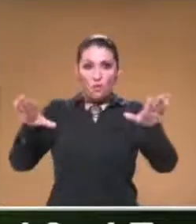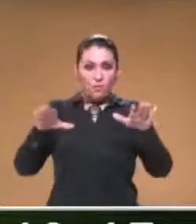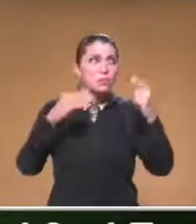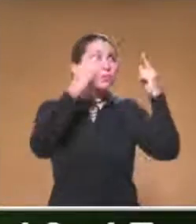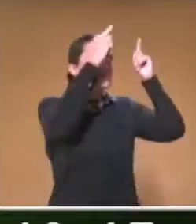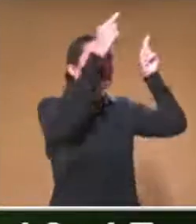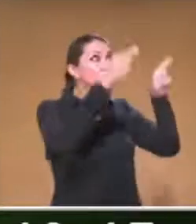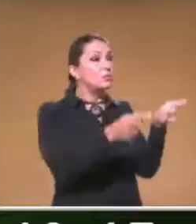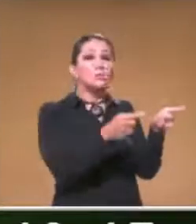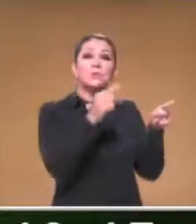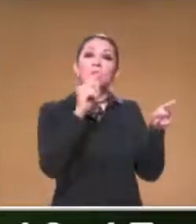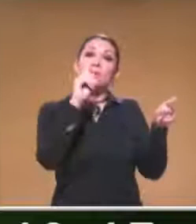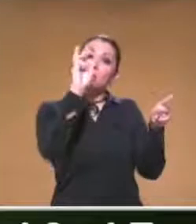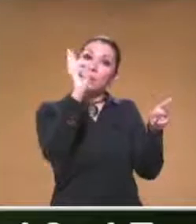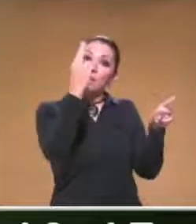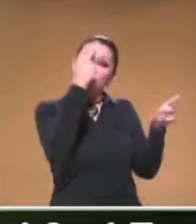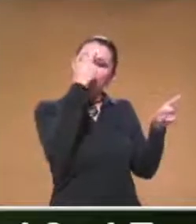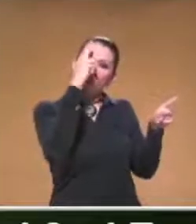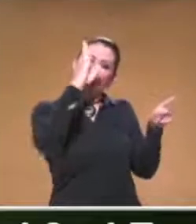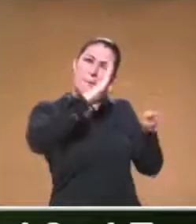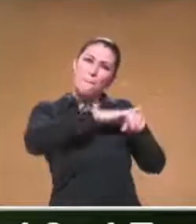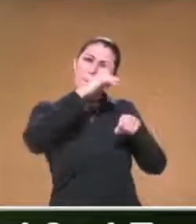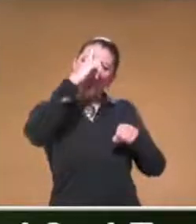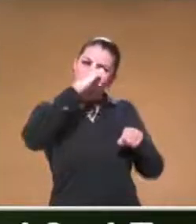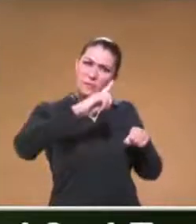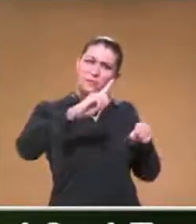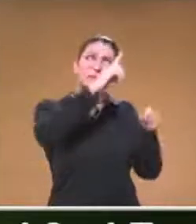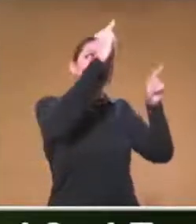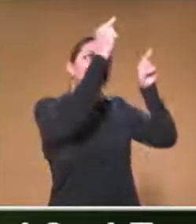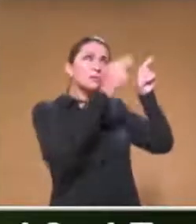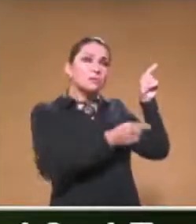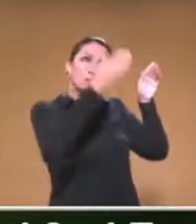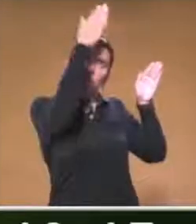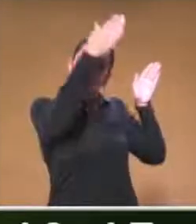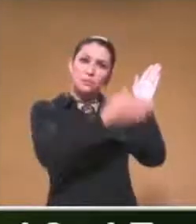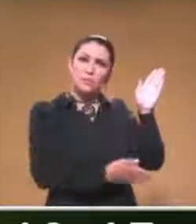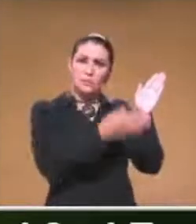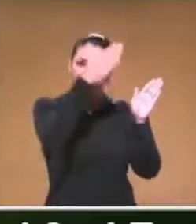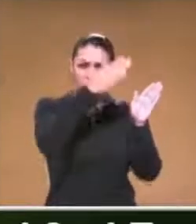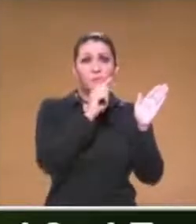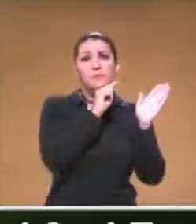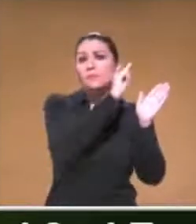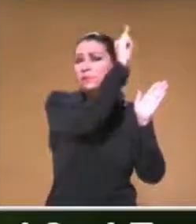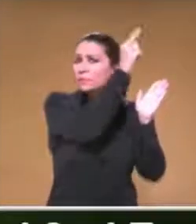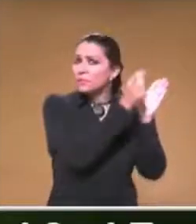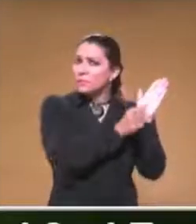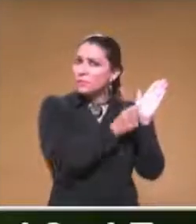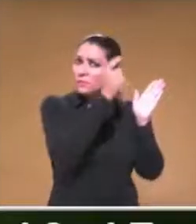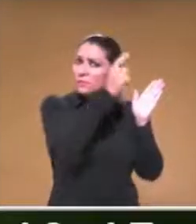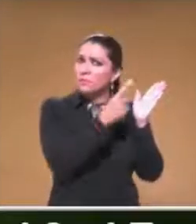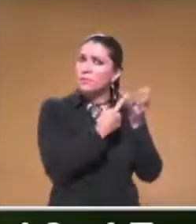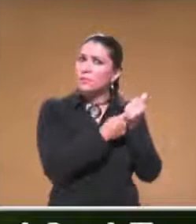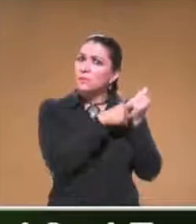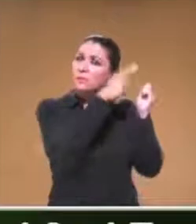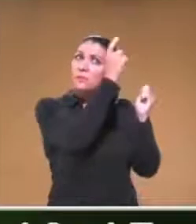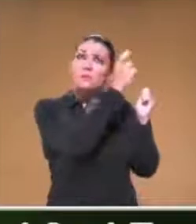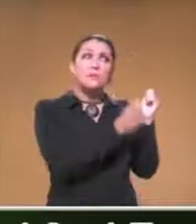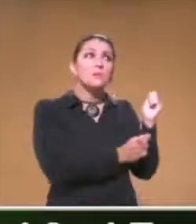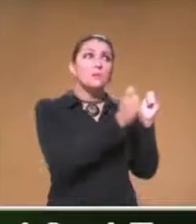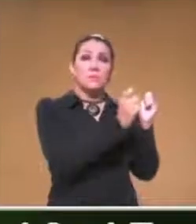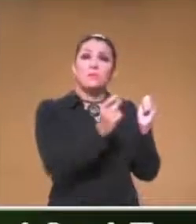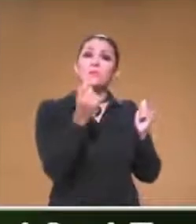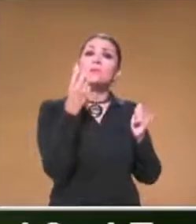para poder hacer el repaso de manera más eficiente. Y tenemos también, dentro de estos 2 organizadores gráficos, tenemos un